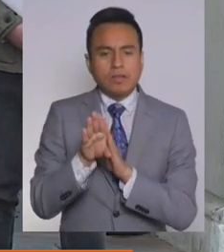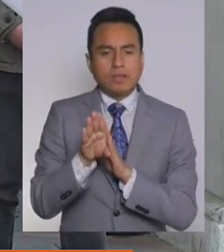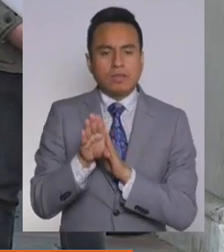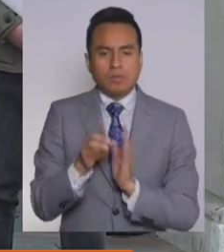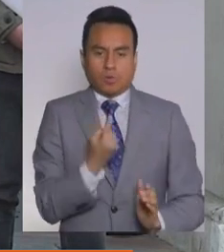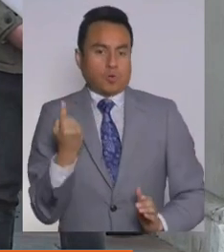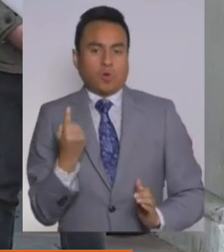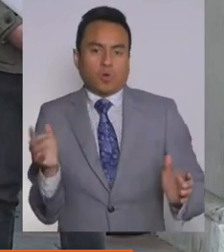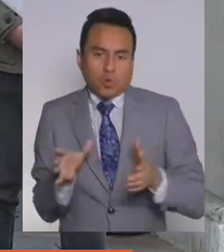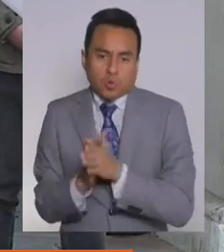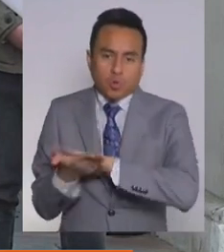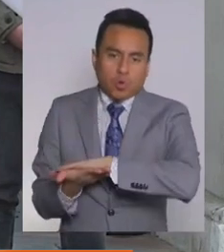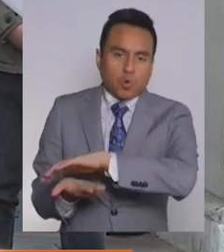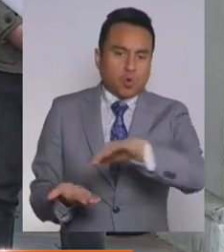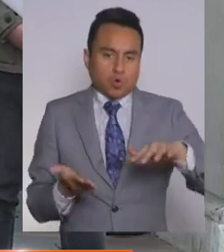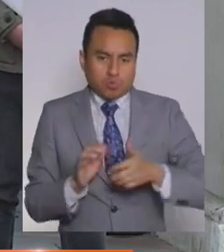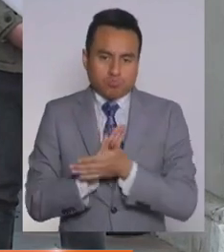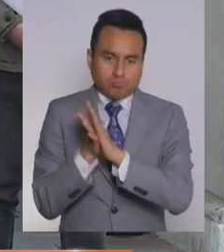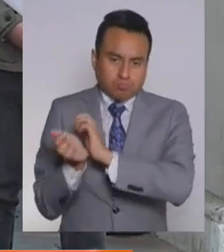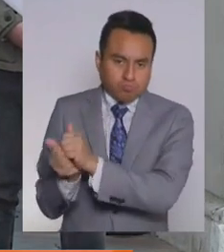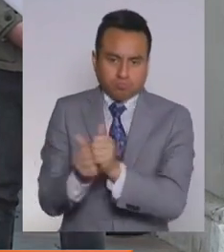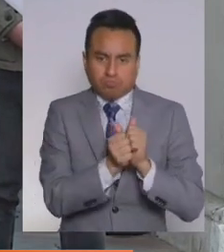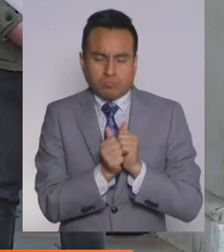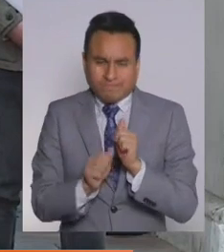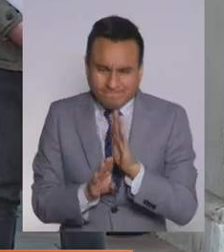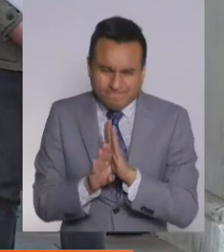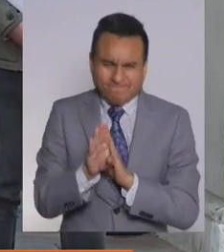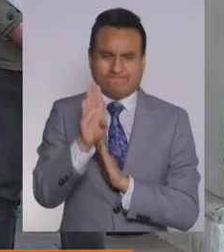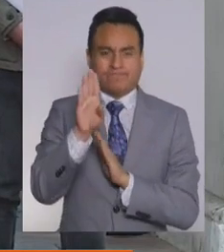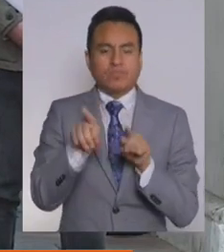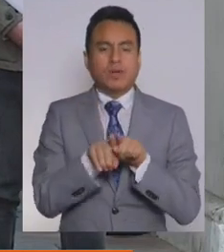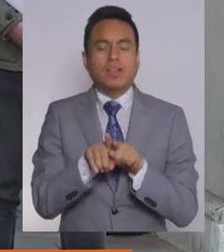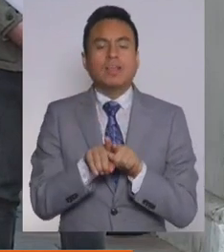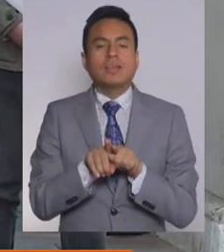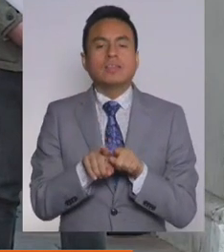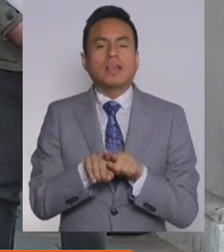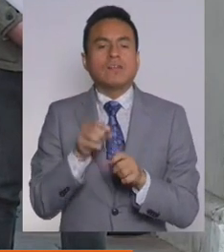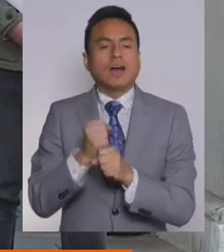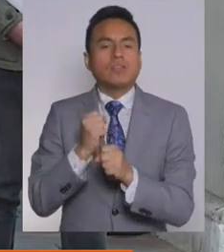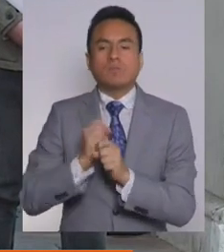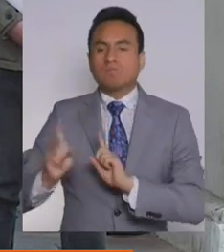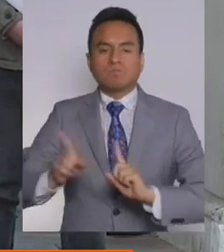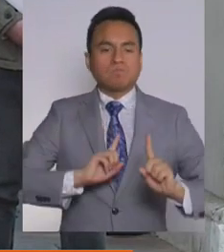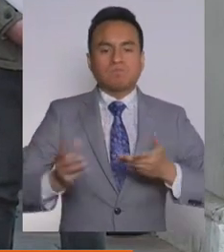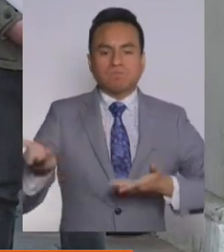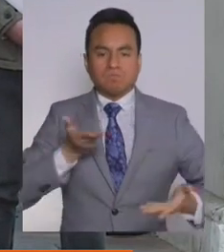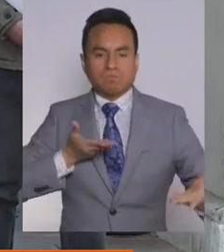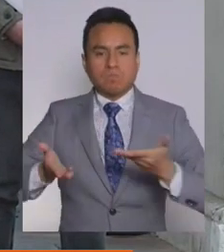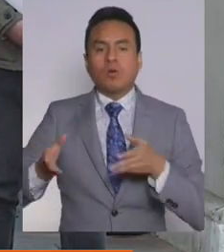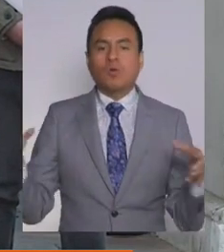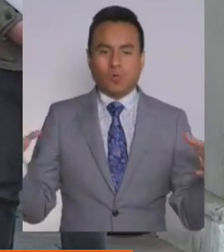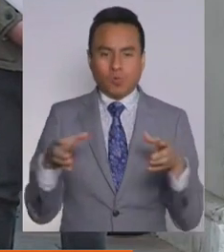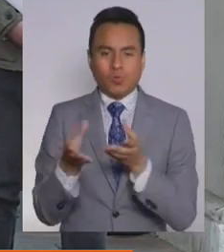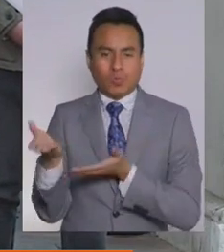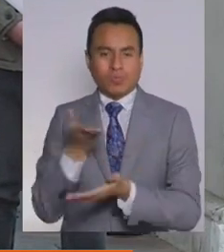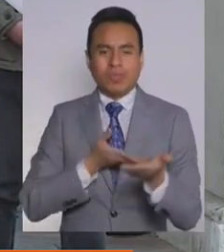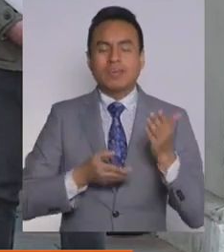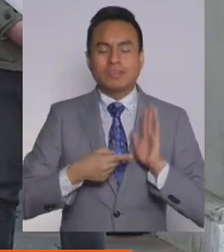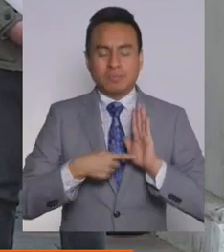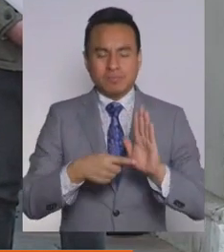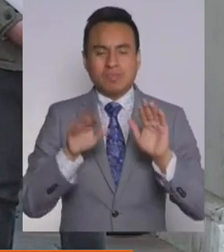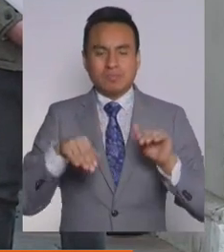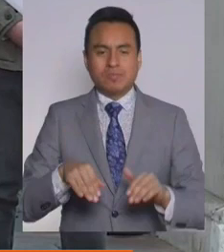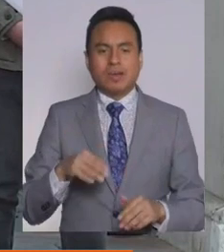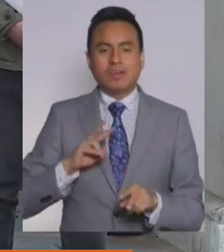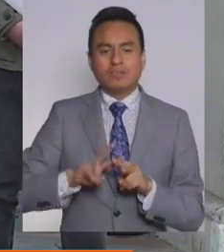todos y la manera de salir adelante es trabajando coordinadamente y en conjunto. Y eso hoy día es reflejo de lo mismo.